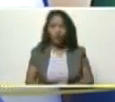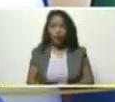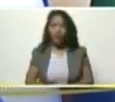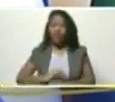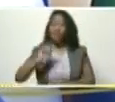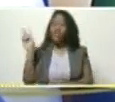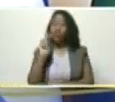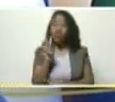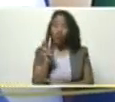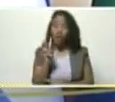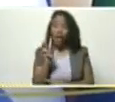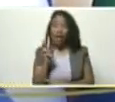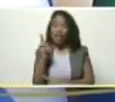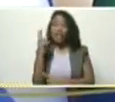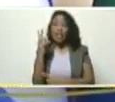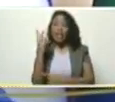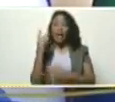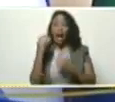Venezuela ha sido y es